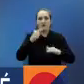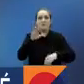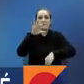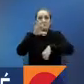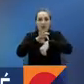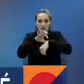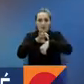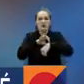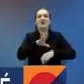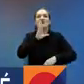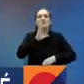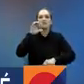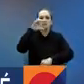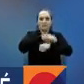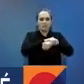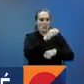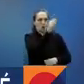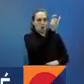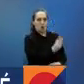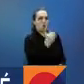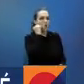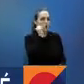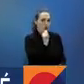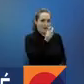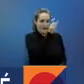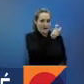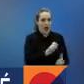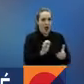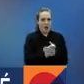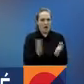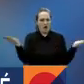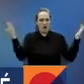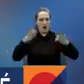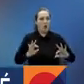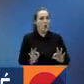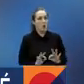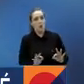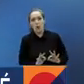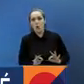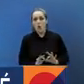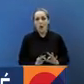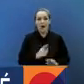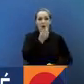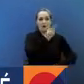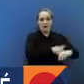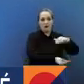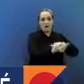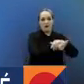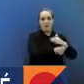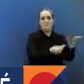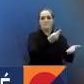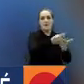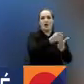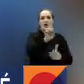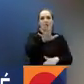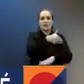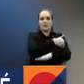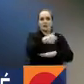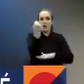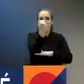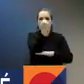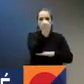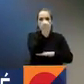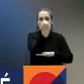una mujer como responsable del hecho. Según las primeras investigaciones, habría pagado una suma superior de 15 millones de pesos.